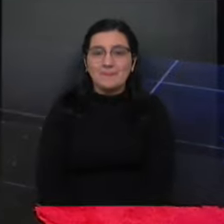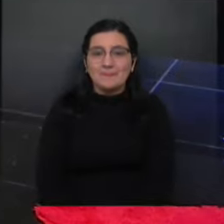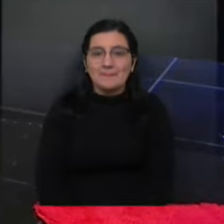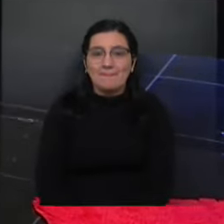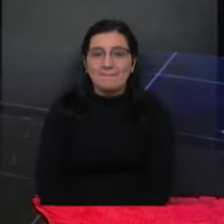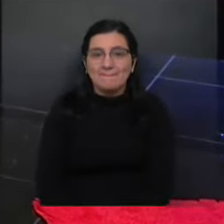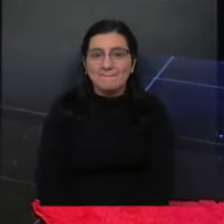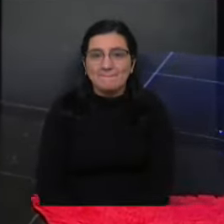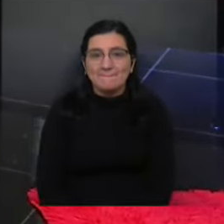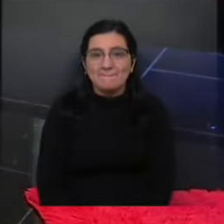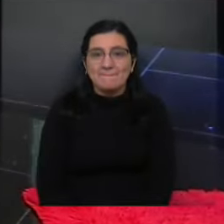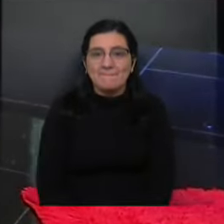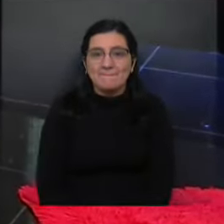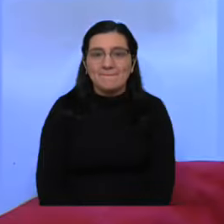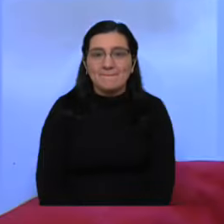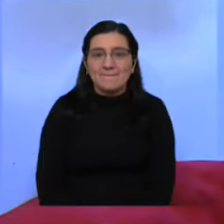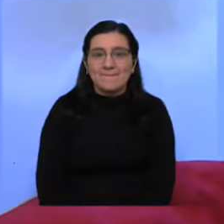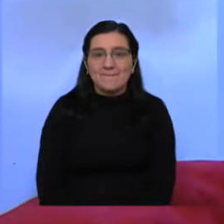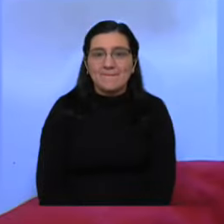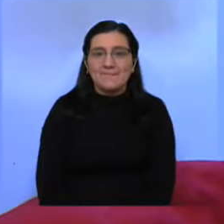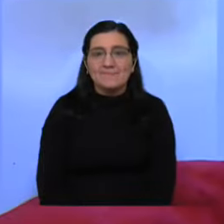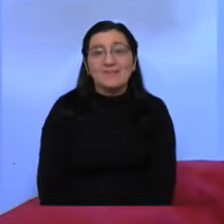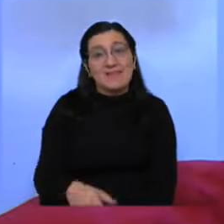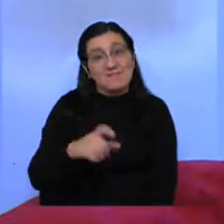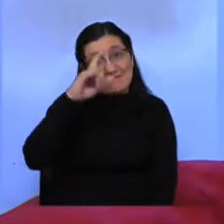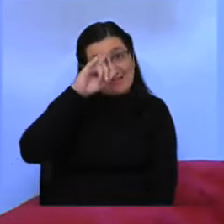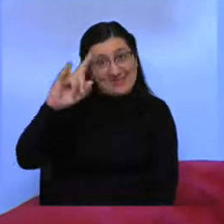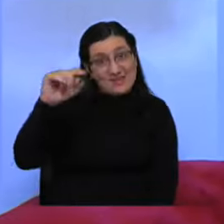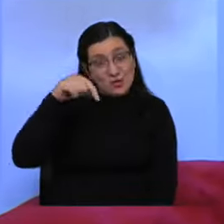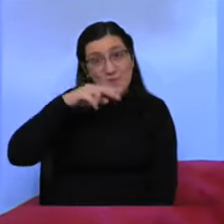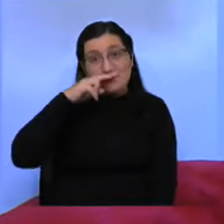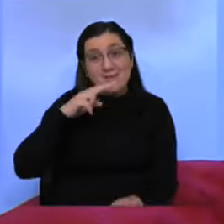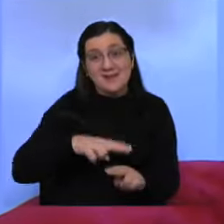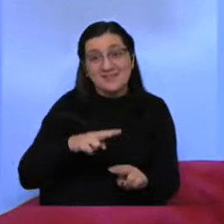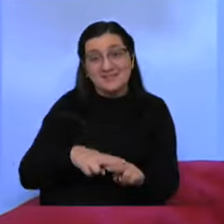Dios fatal fatal señora hoy martesito